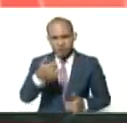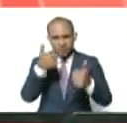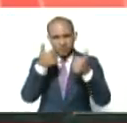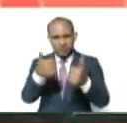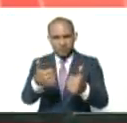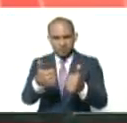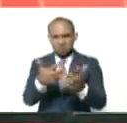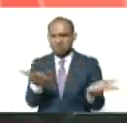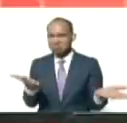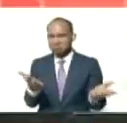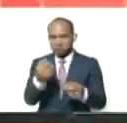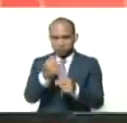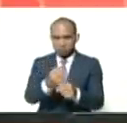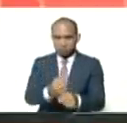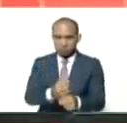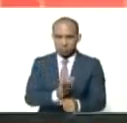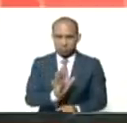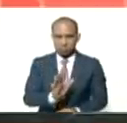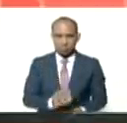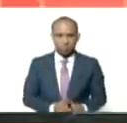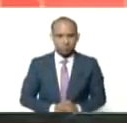decir.